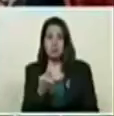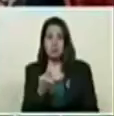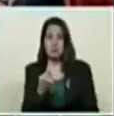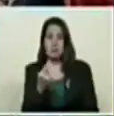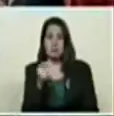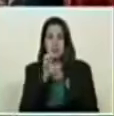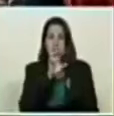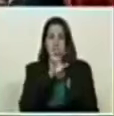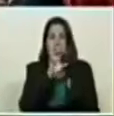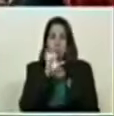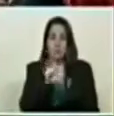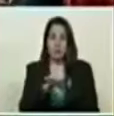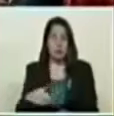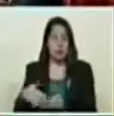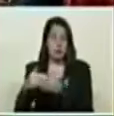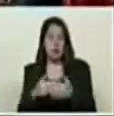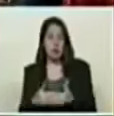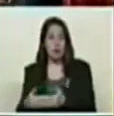Estados Unidos